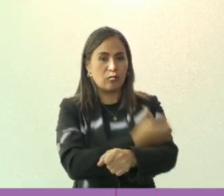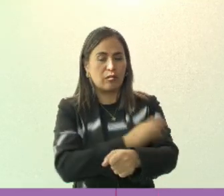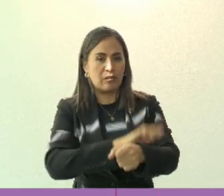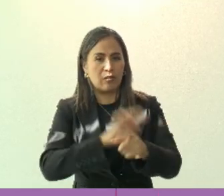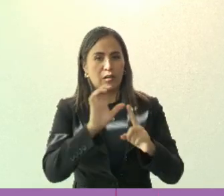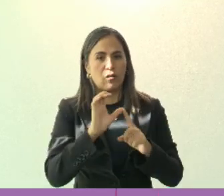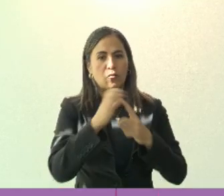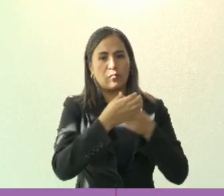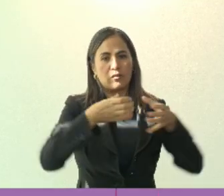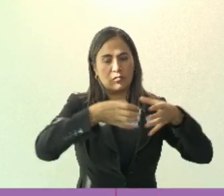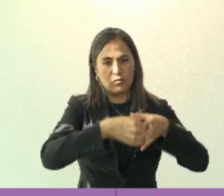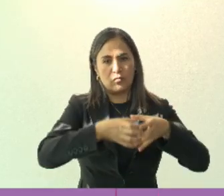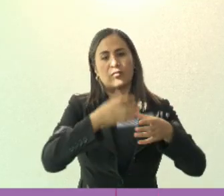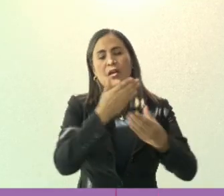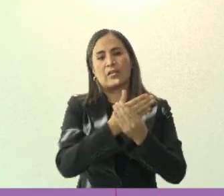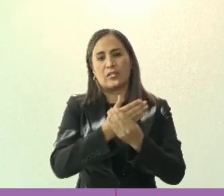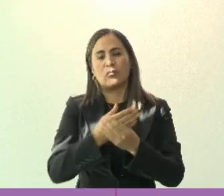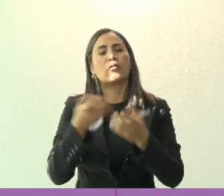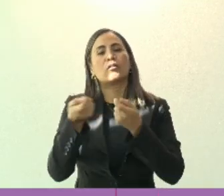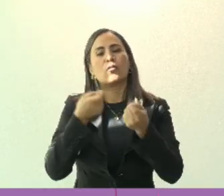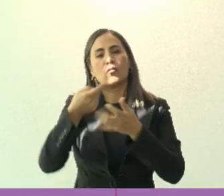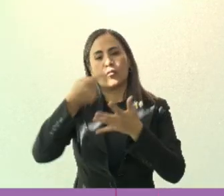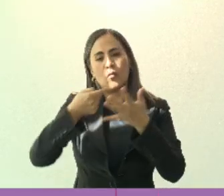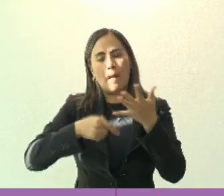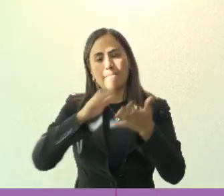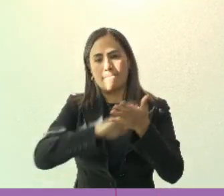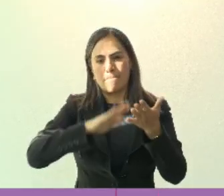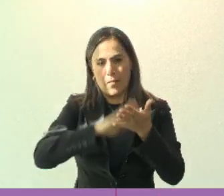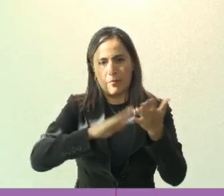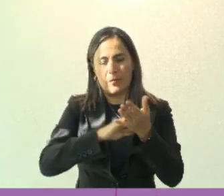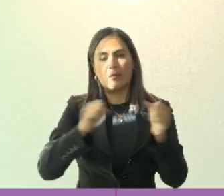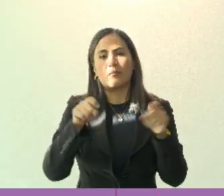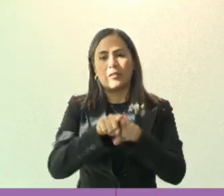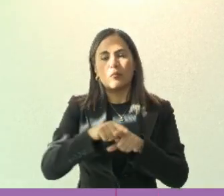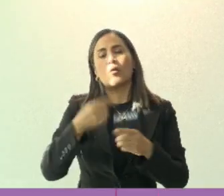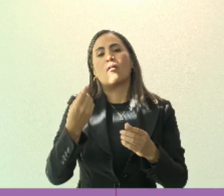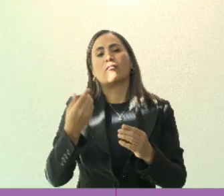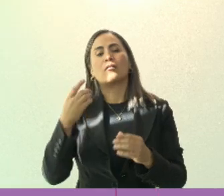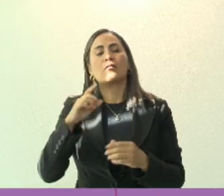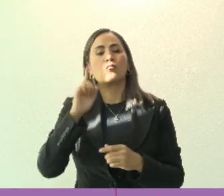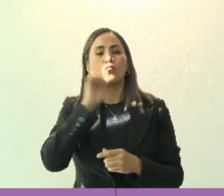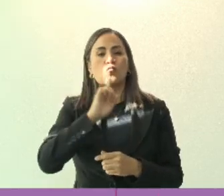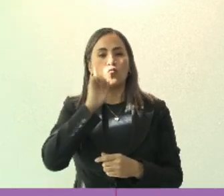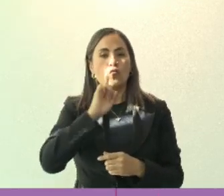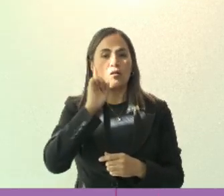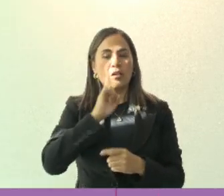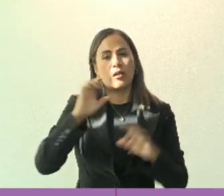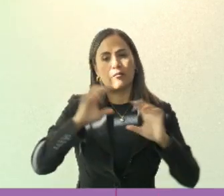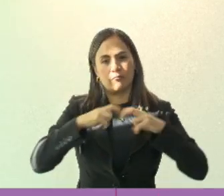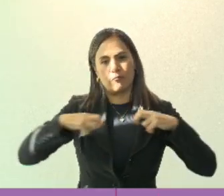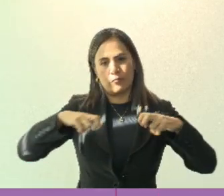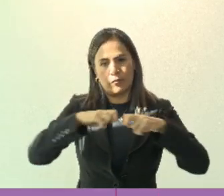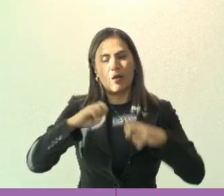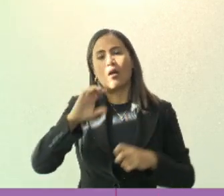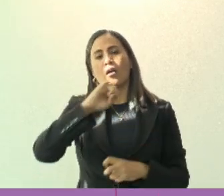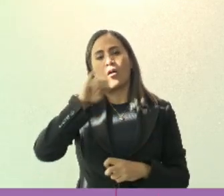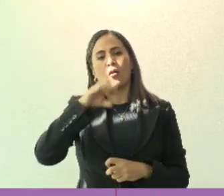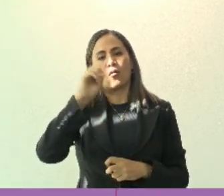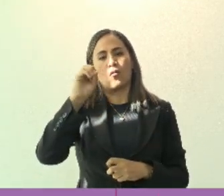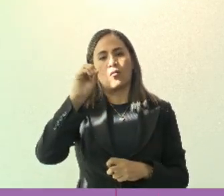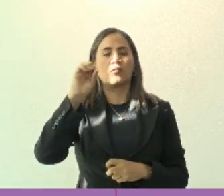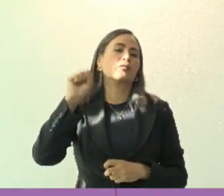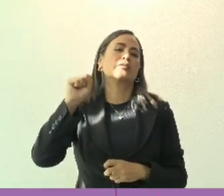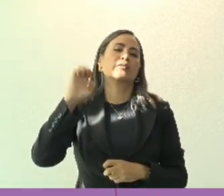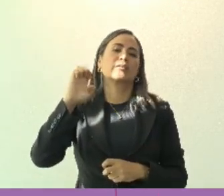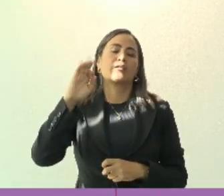Comisión de Archivos y Gestión Documental y por supuesto a la comisionada Josefina Román la invitación que me hicieron para estar esta tarde con